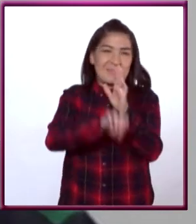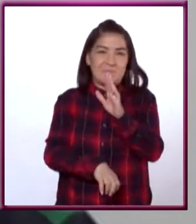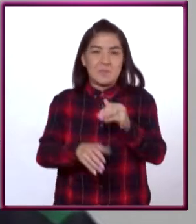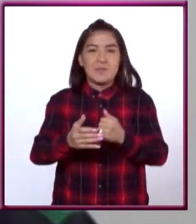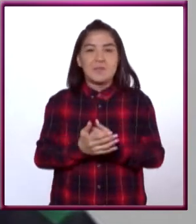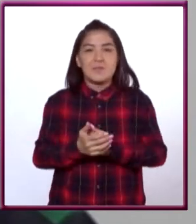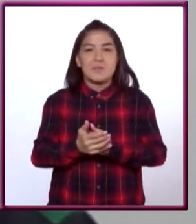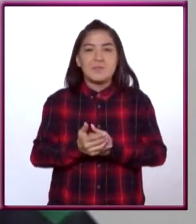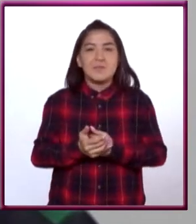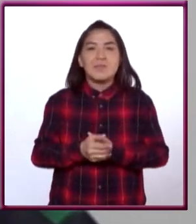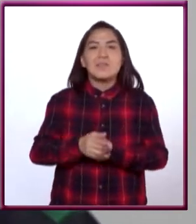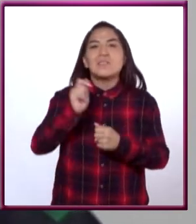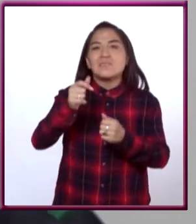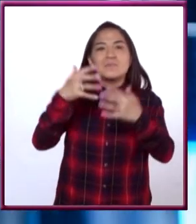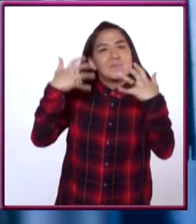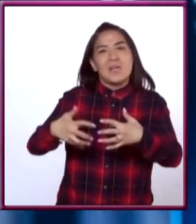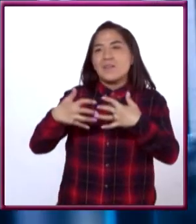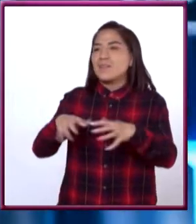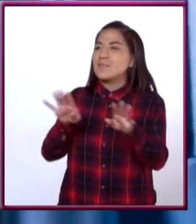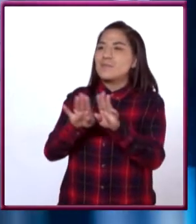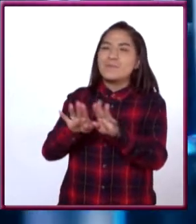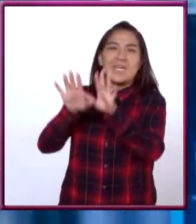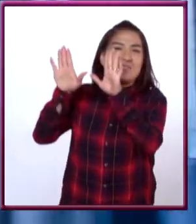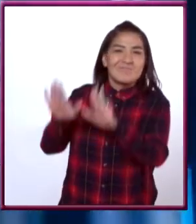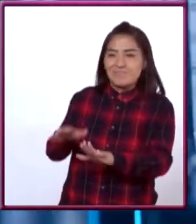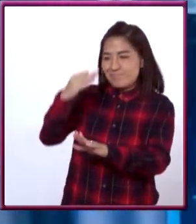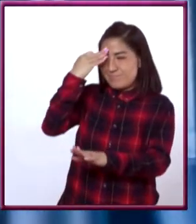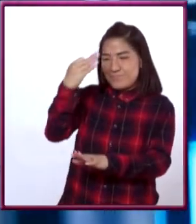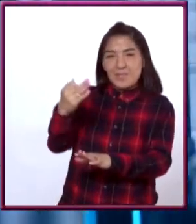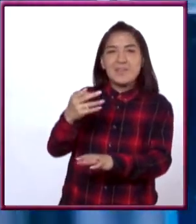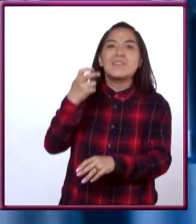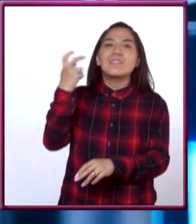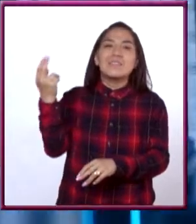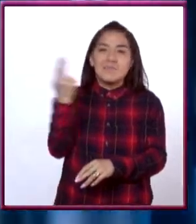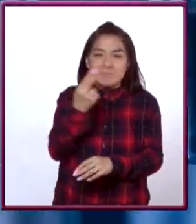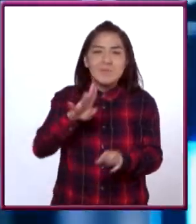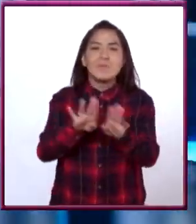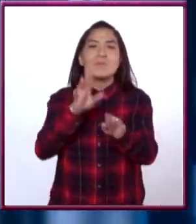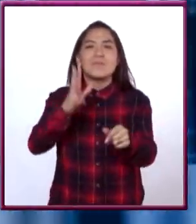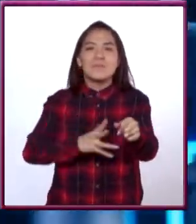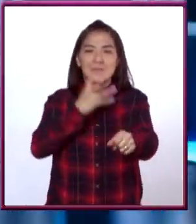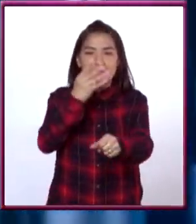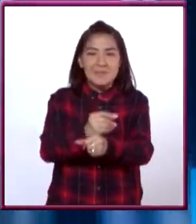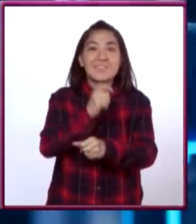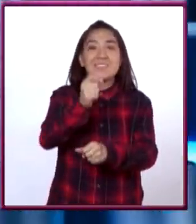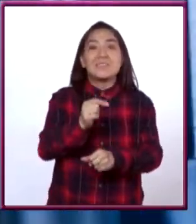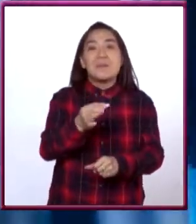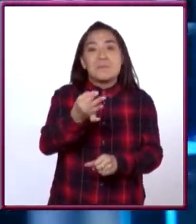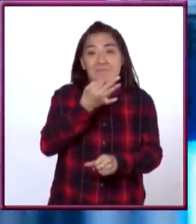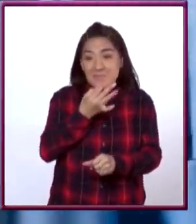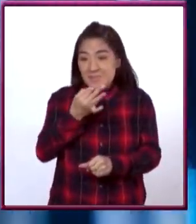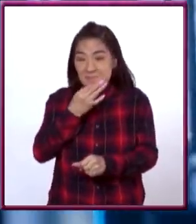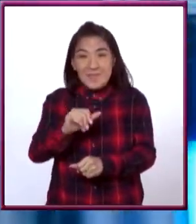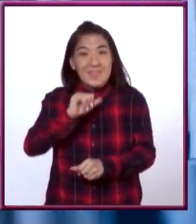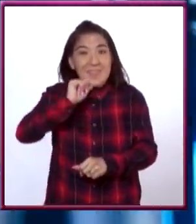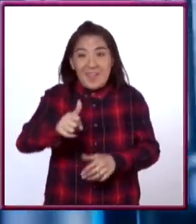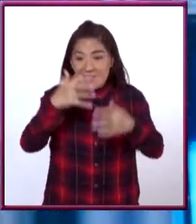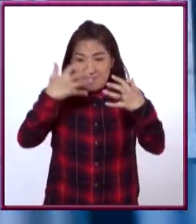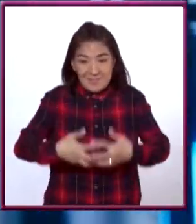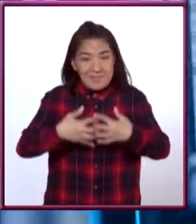que tienes algún tiempo de paro. Eso eventualmente tiene que resolver porque cada minuto que no